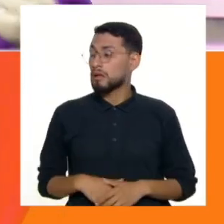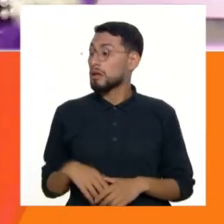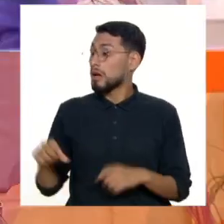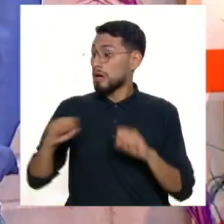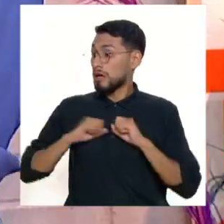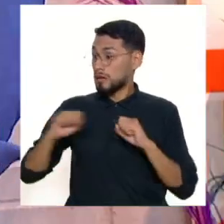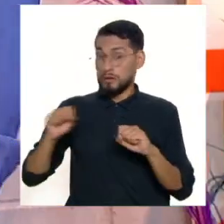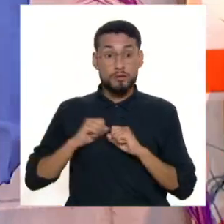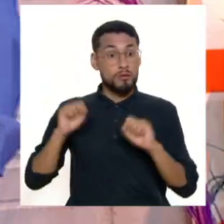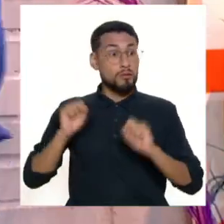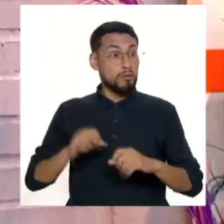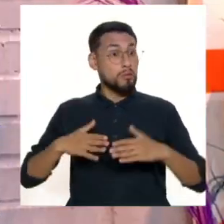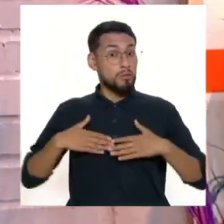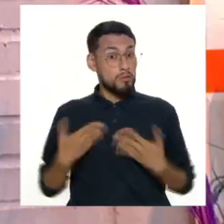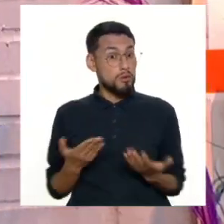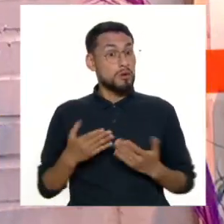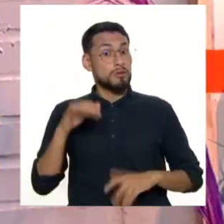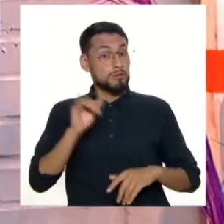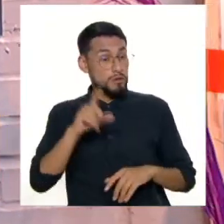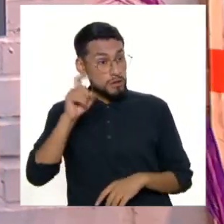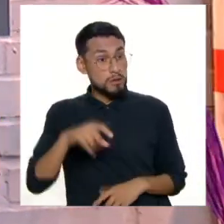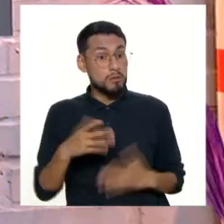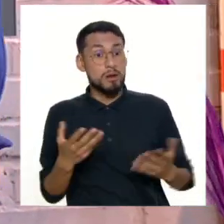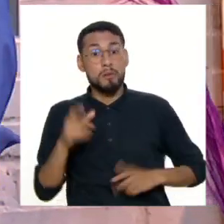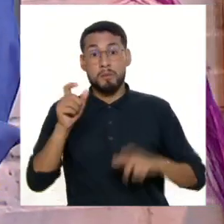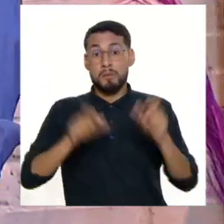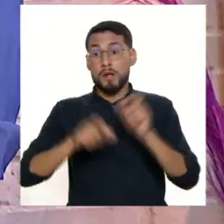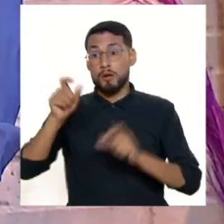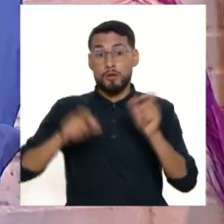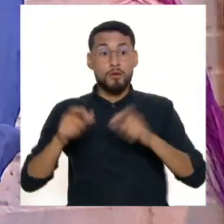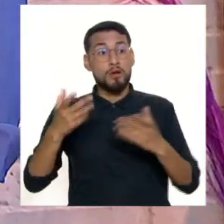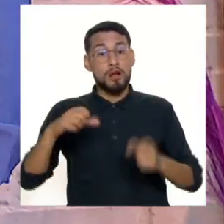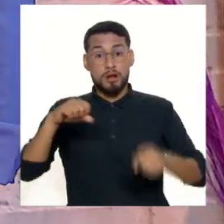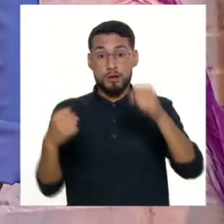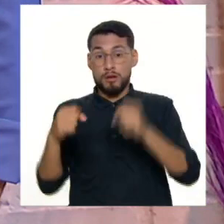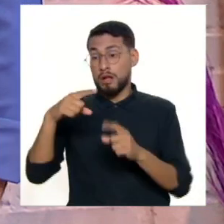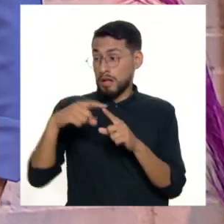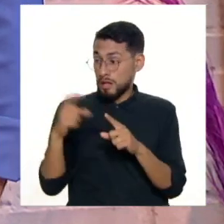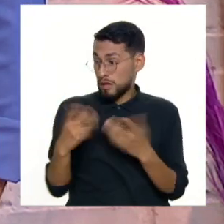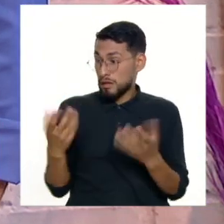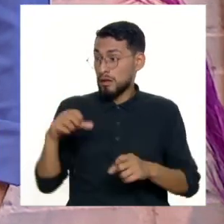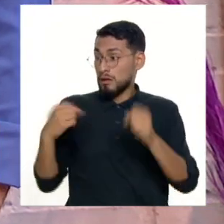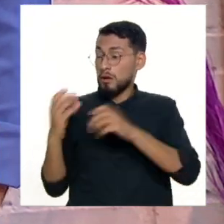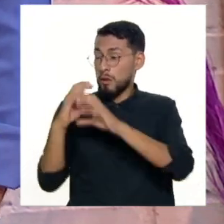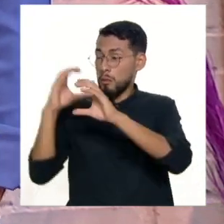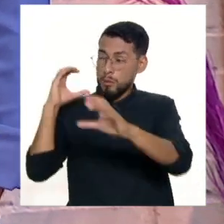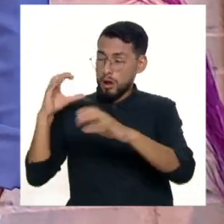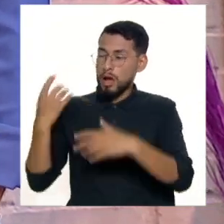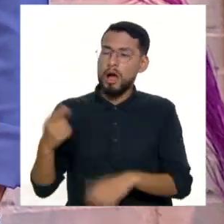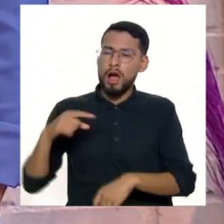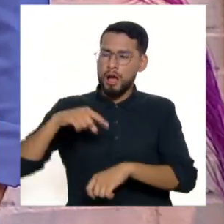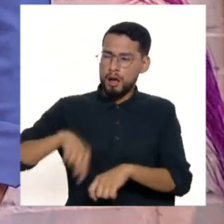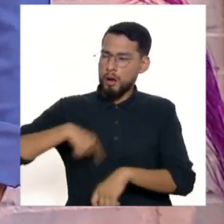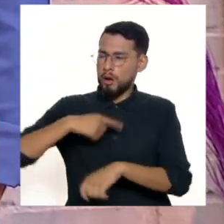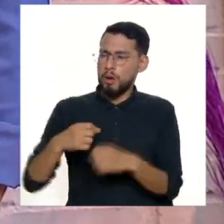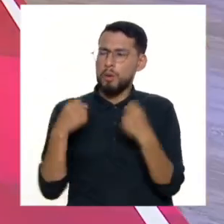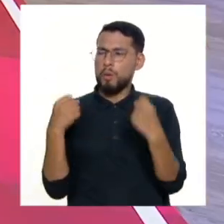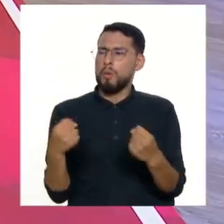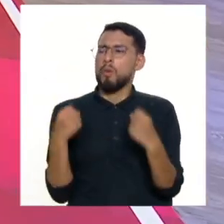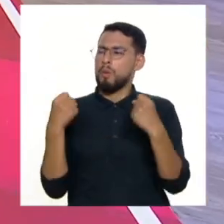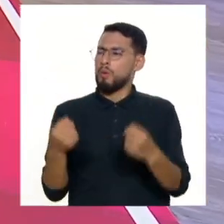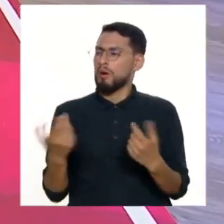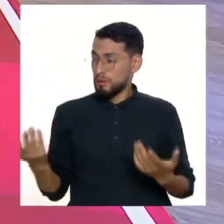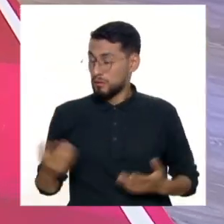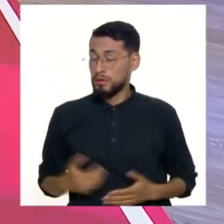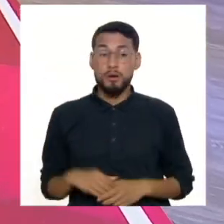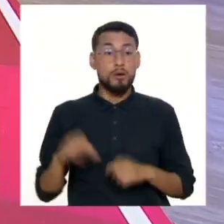ejercicios también lo pueden realizar y lo deberían realizar también las personas, los choferes de taxis, los choferes de buses, que también están horas manejando, sentado, ¿no?